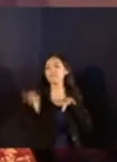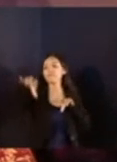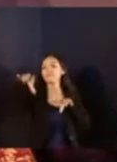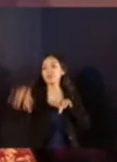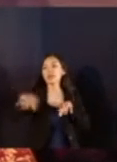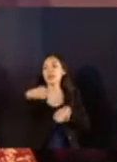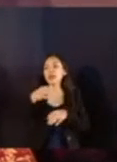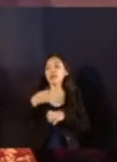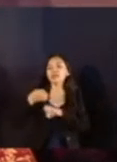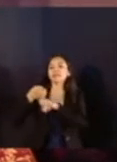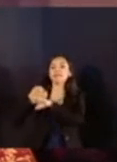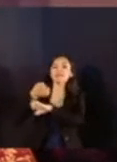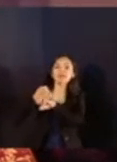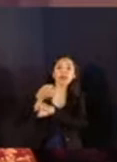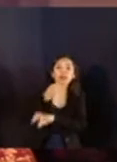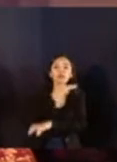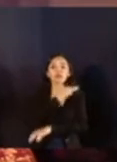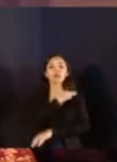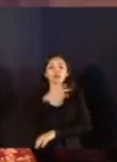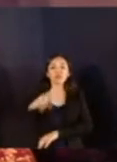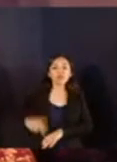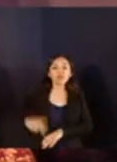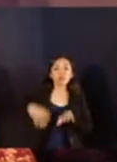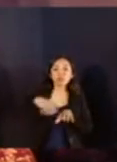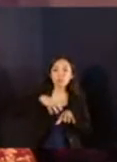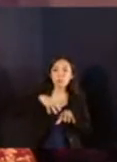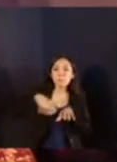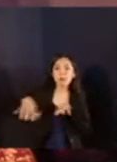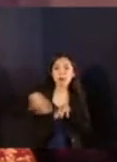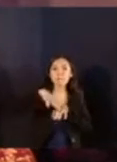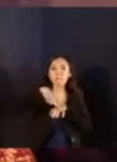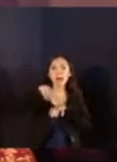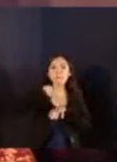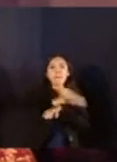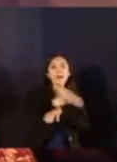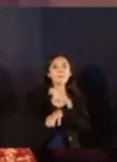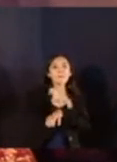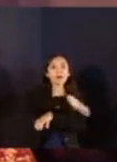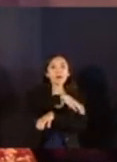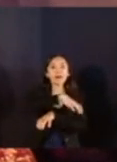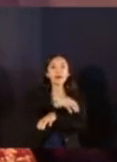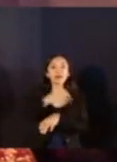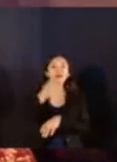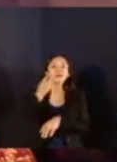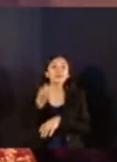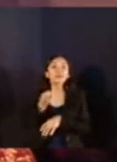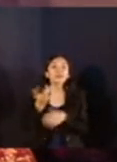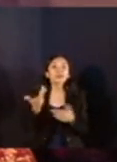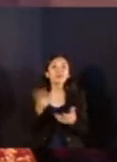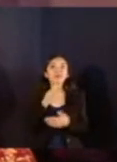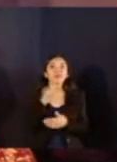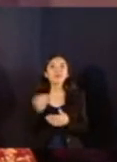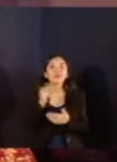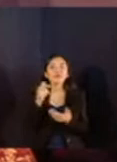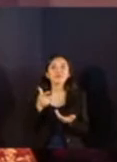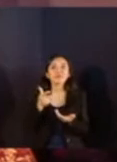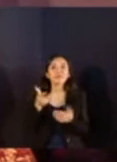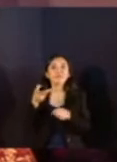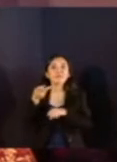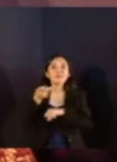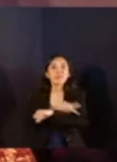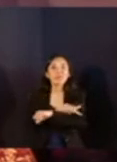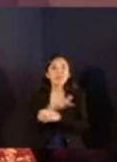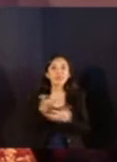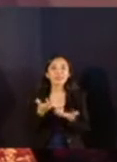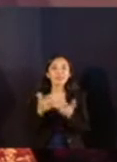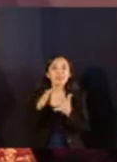los ayuntamientos. Entonces, esto generó una descomposición,